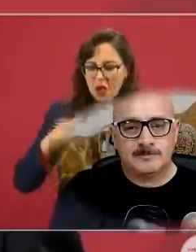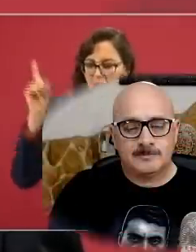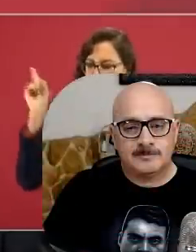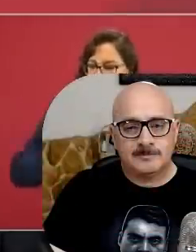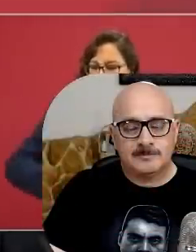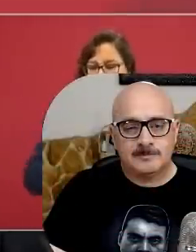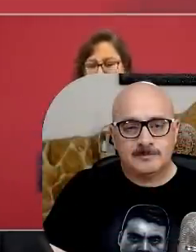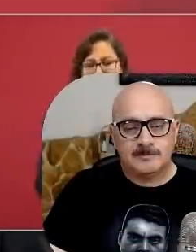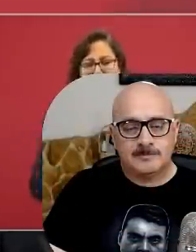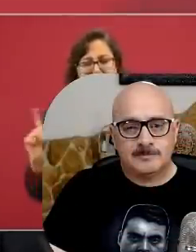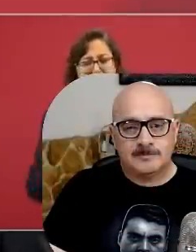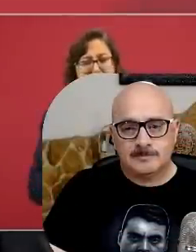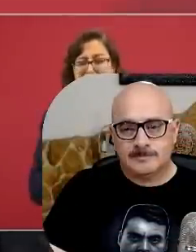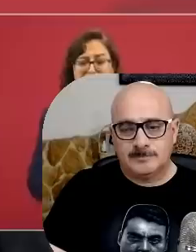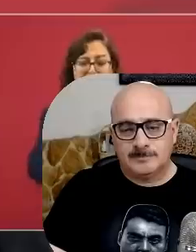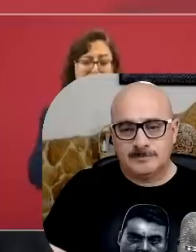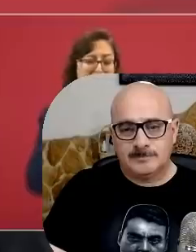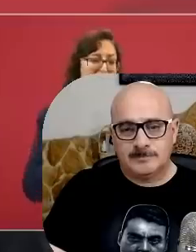cuando no es cierto.